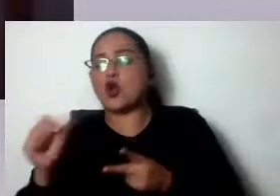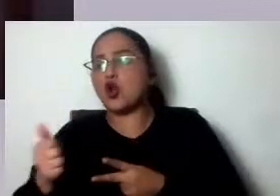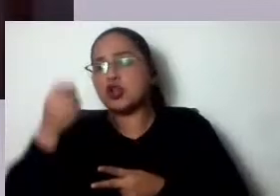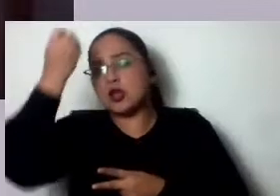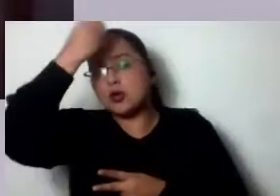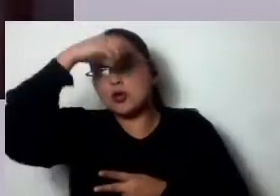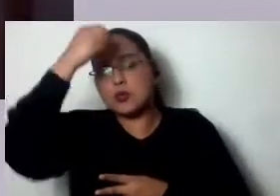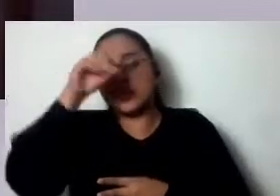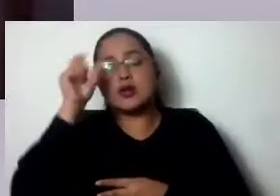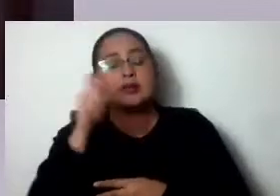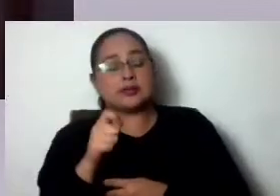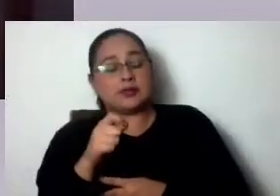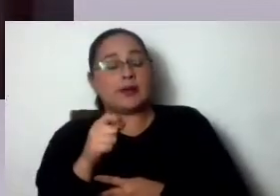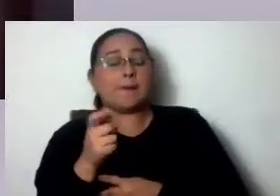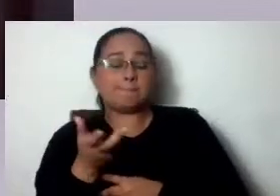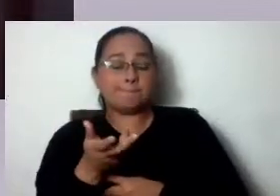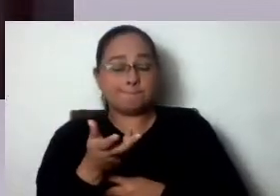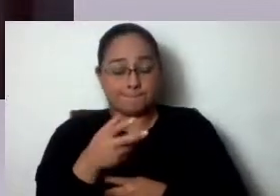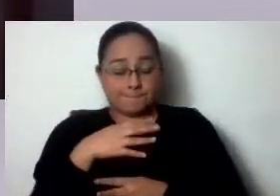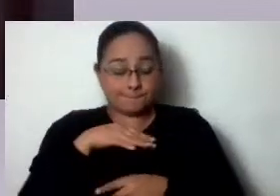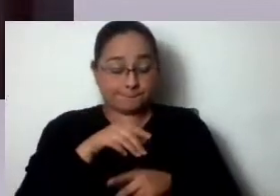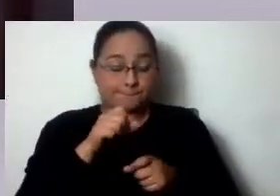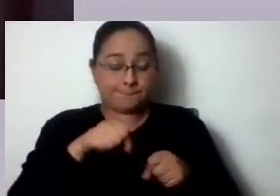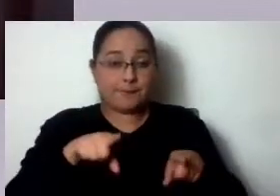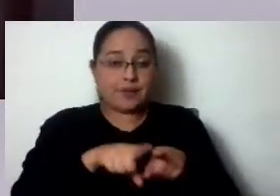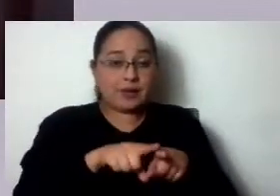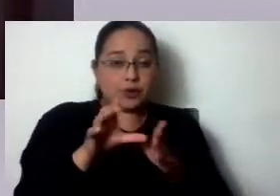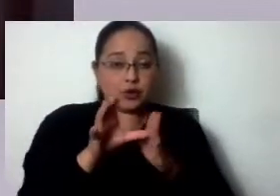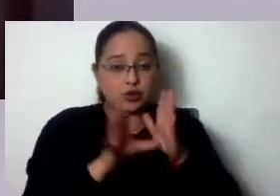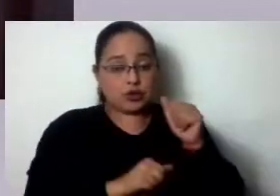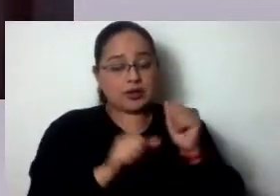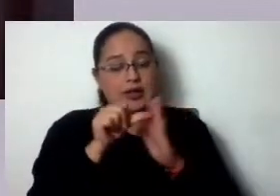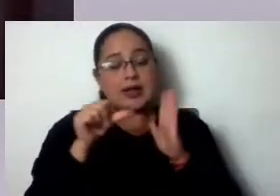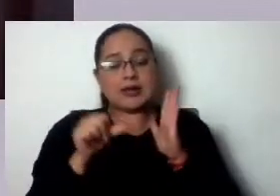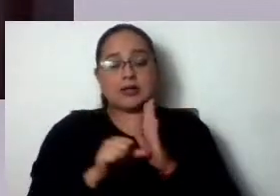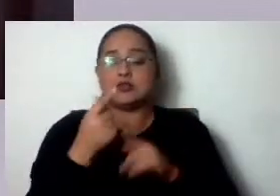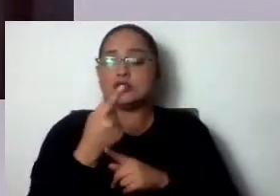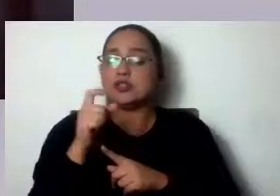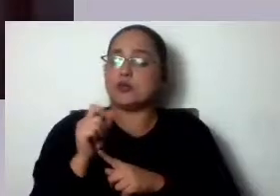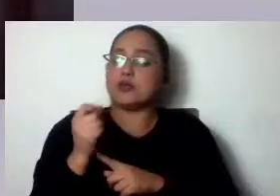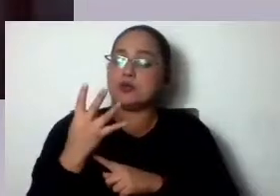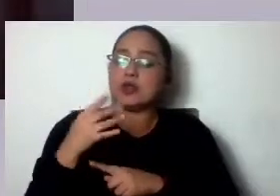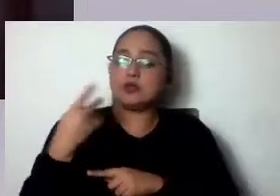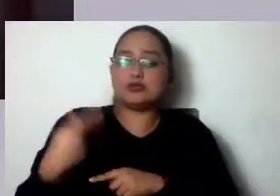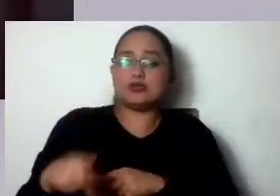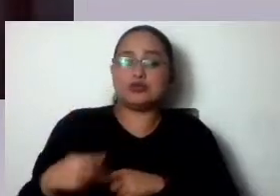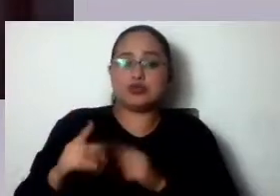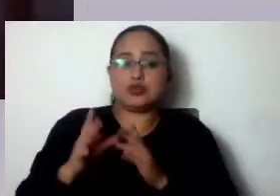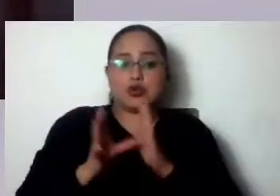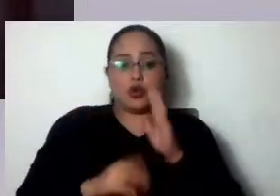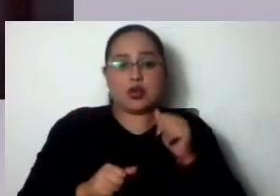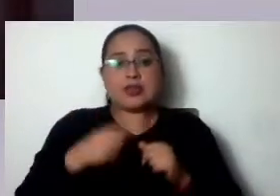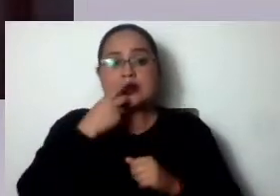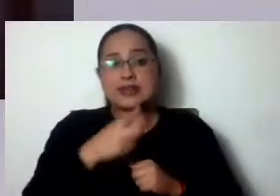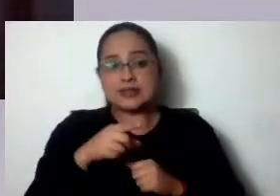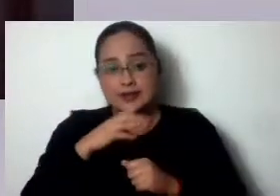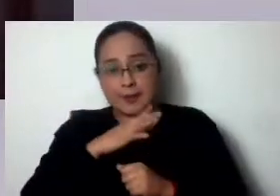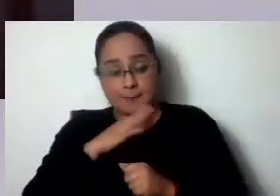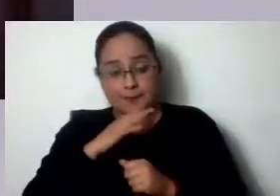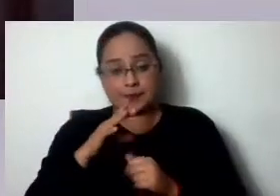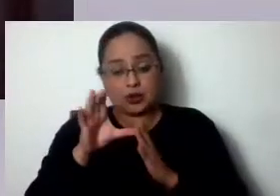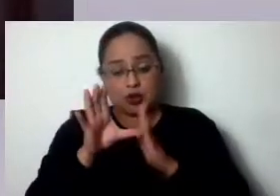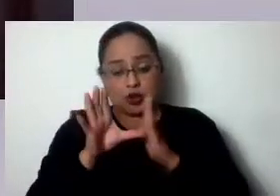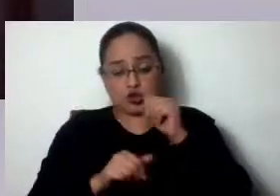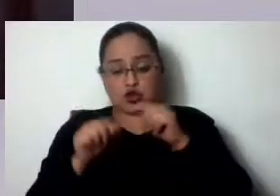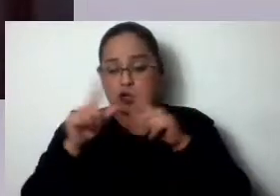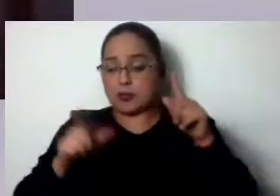en la misma constitución en el 124 si la ley si la ley fundamental la constitución general